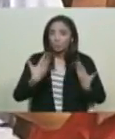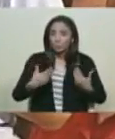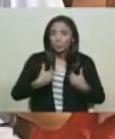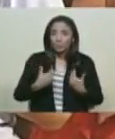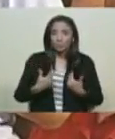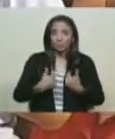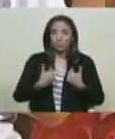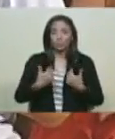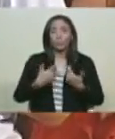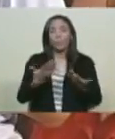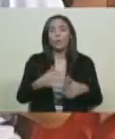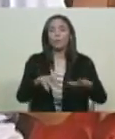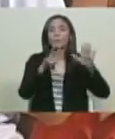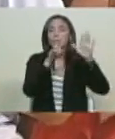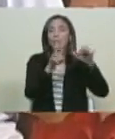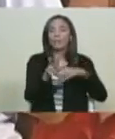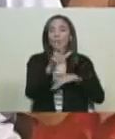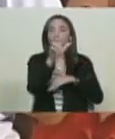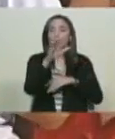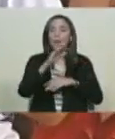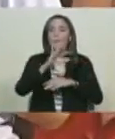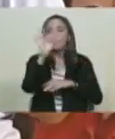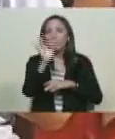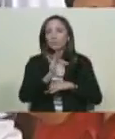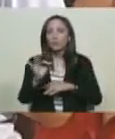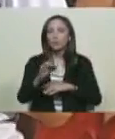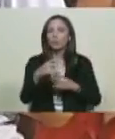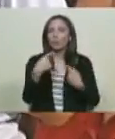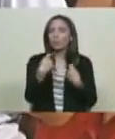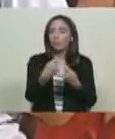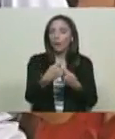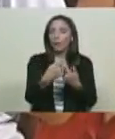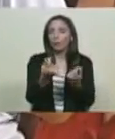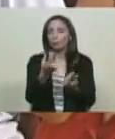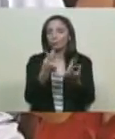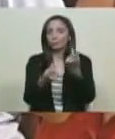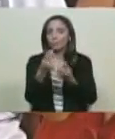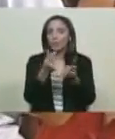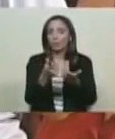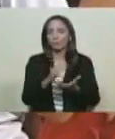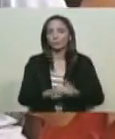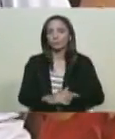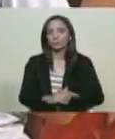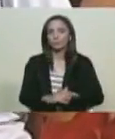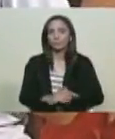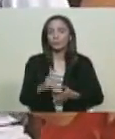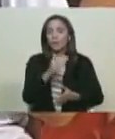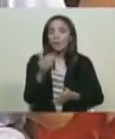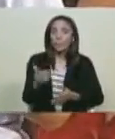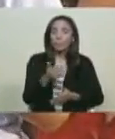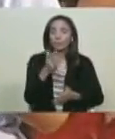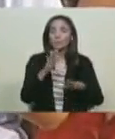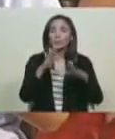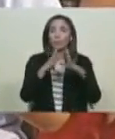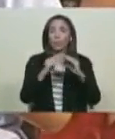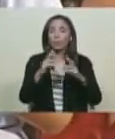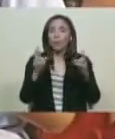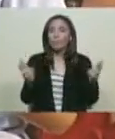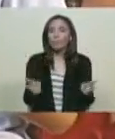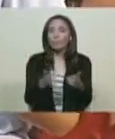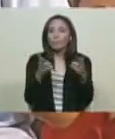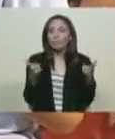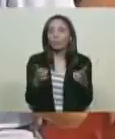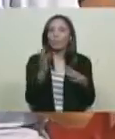alcanza el 73% del presupuesto nacional para inversión social. Y con esto se destaca los logros de la gran misión